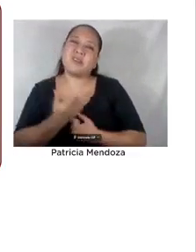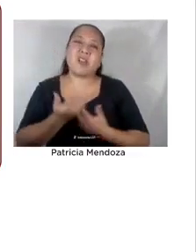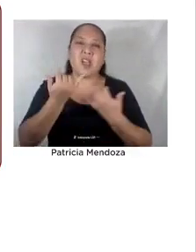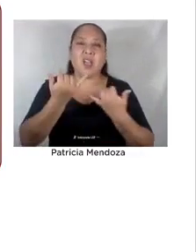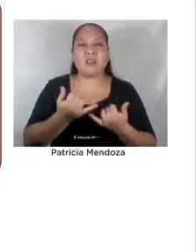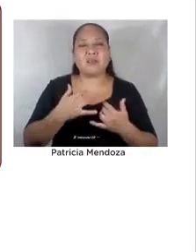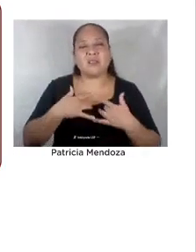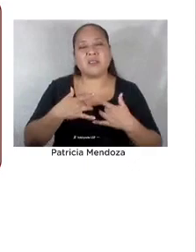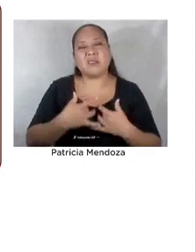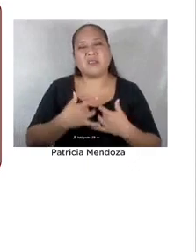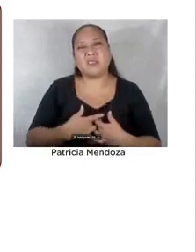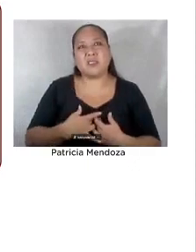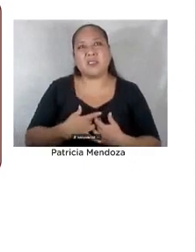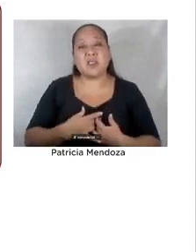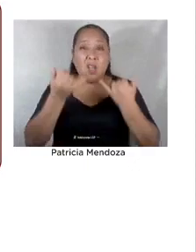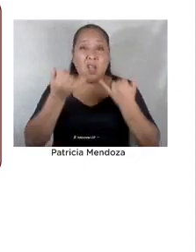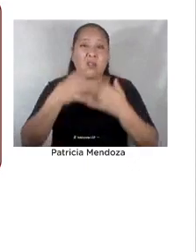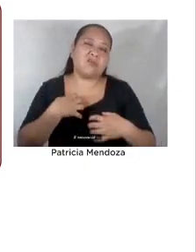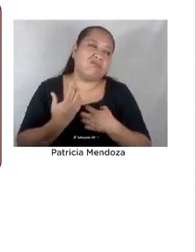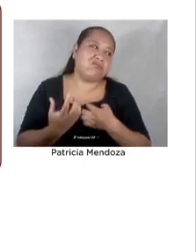o renegona